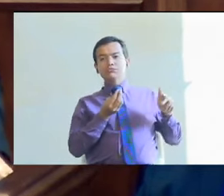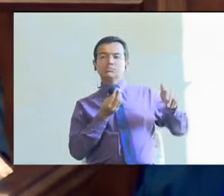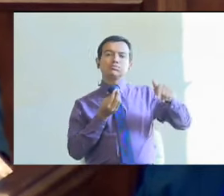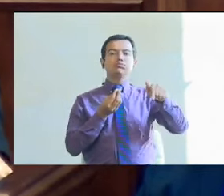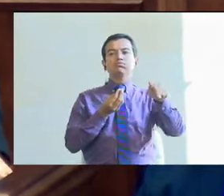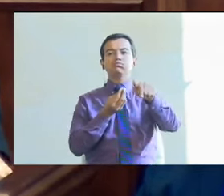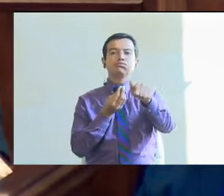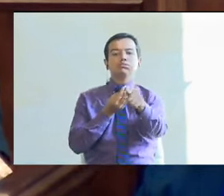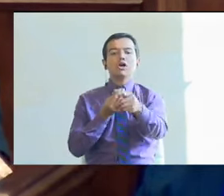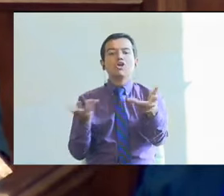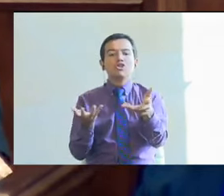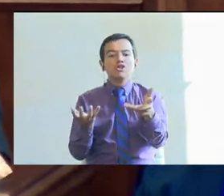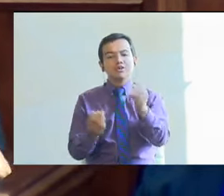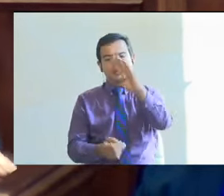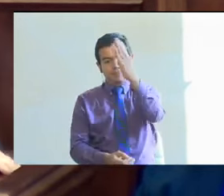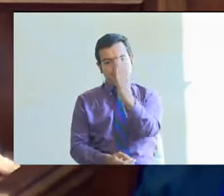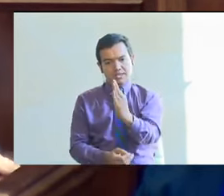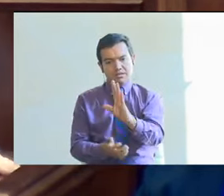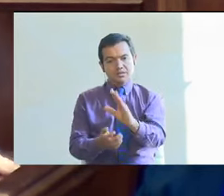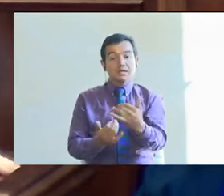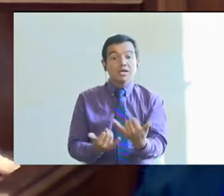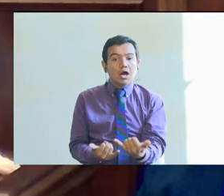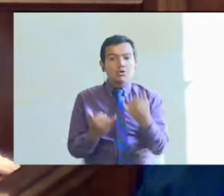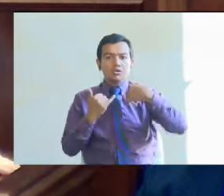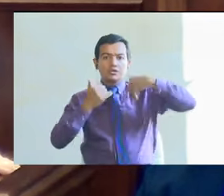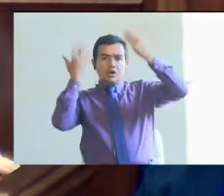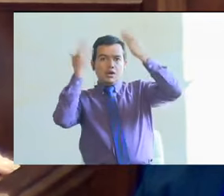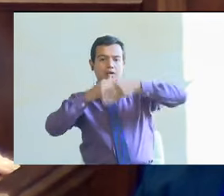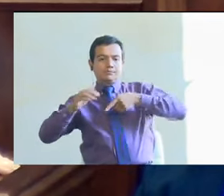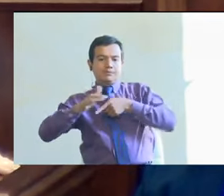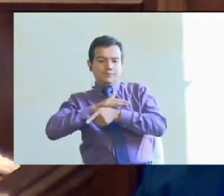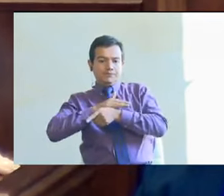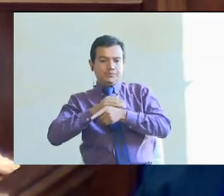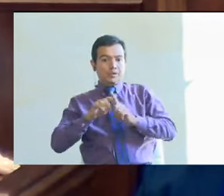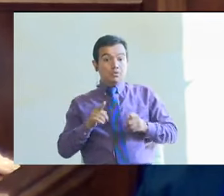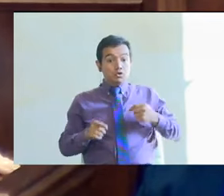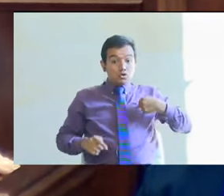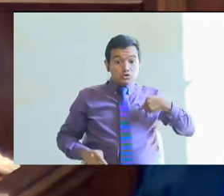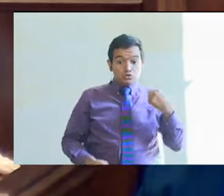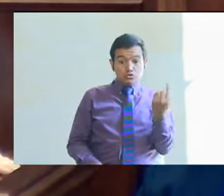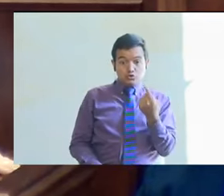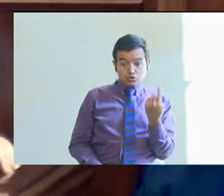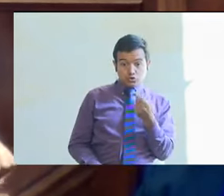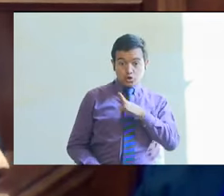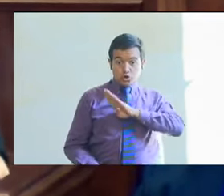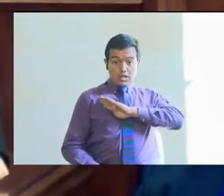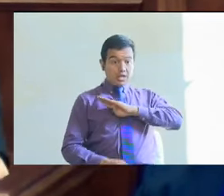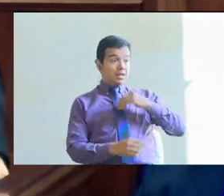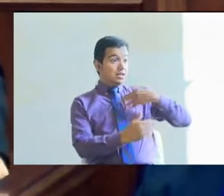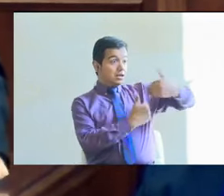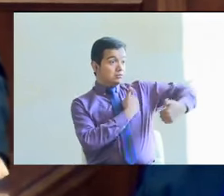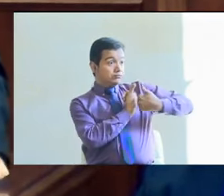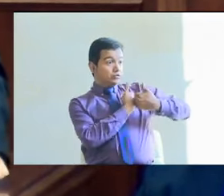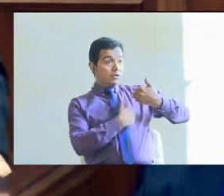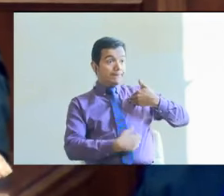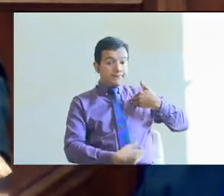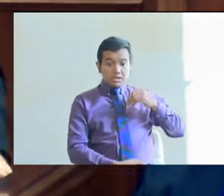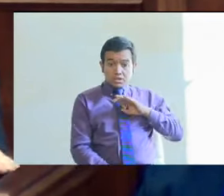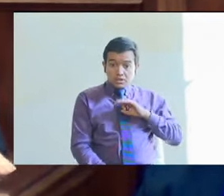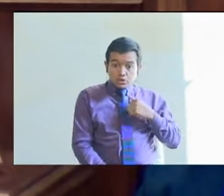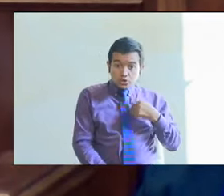y ahora encontrarme en el exilio pero yo no soy el único alcalde que ha sido perseguido por este